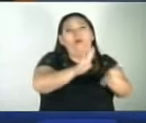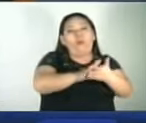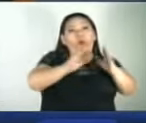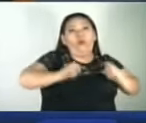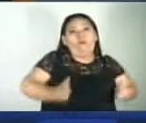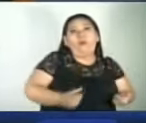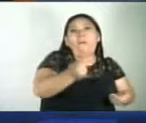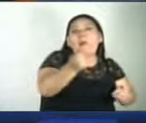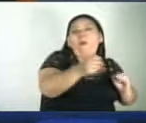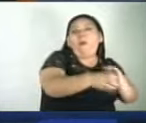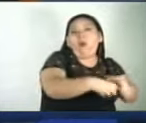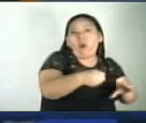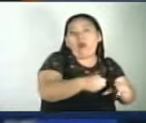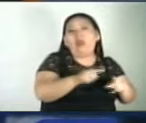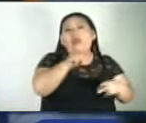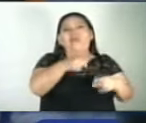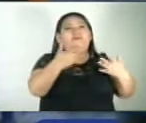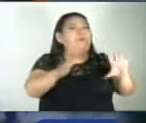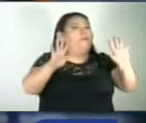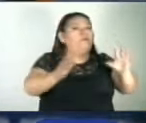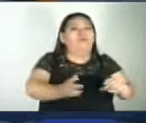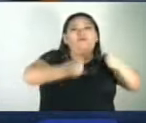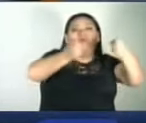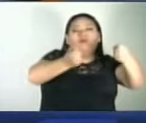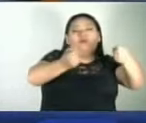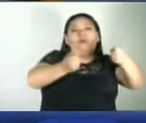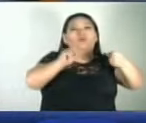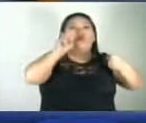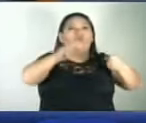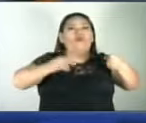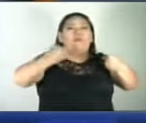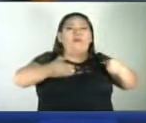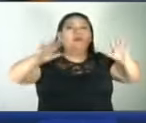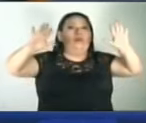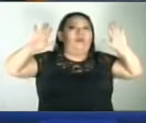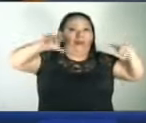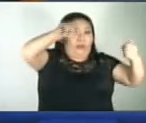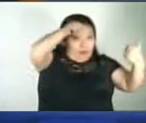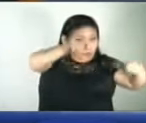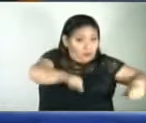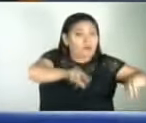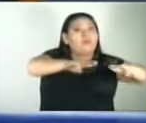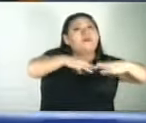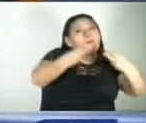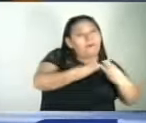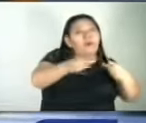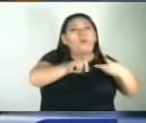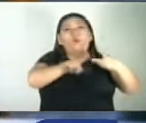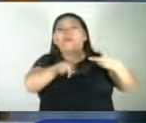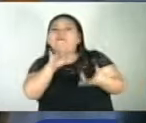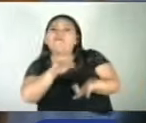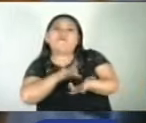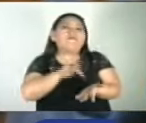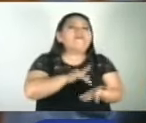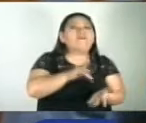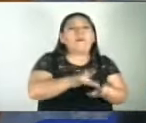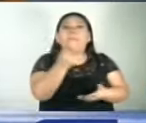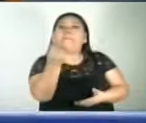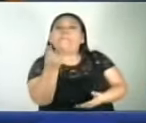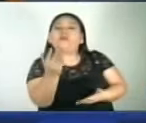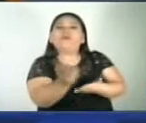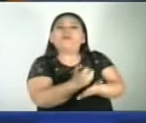públicos. Páez guarda prisión por 2 condenas relacionadas con la tregua con las pandillas y enriquecimiento ilícito